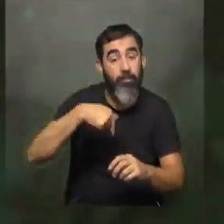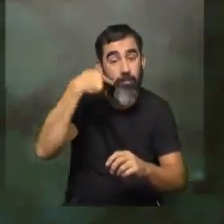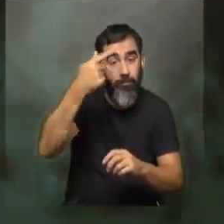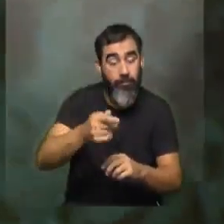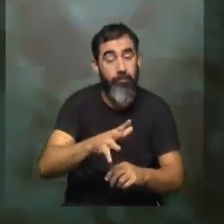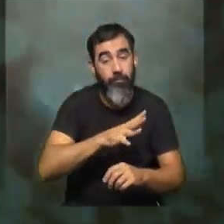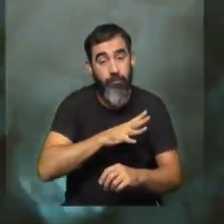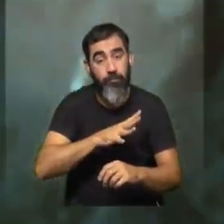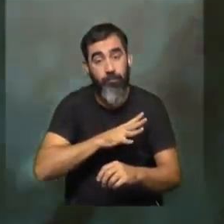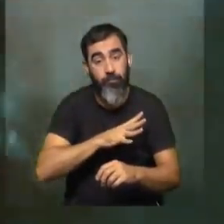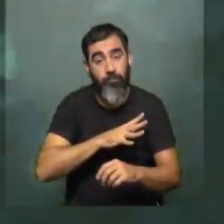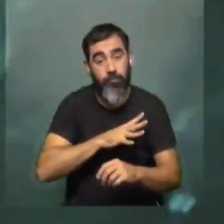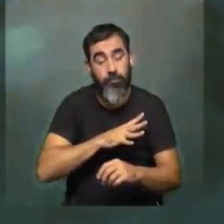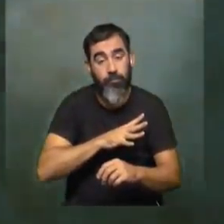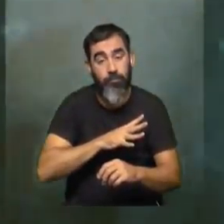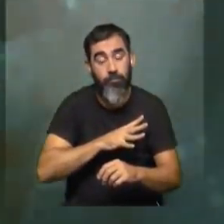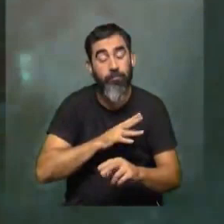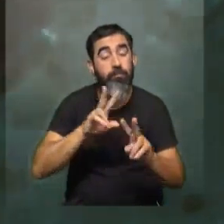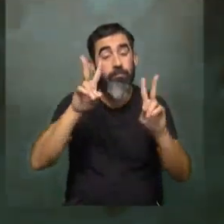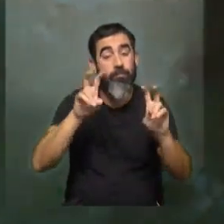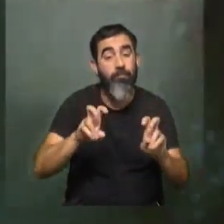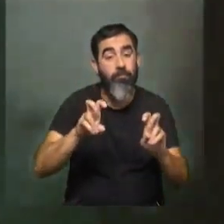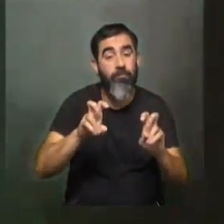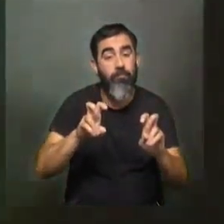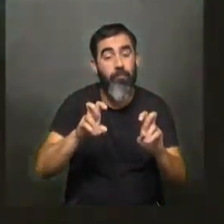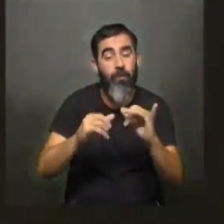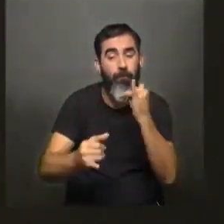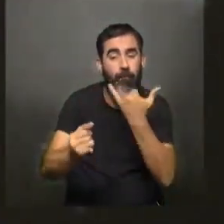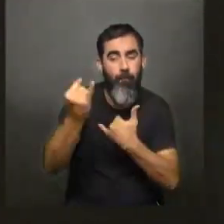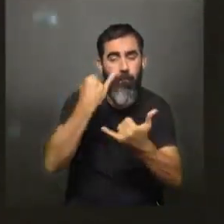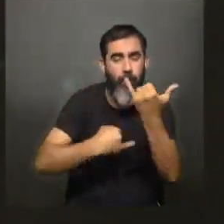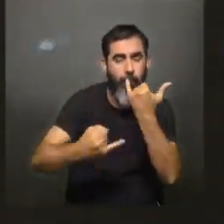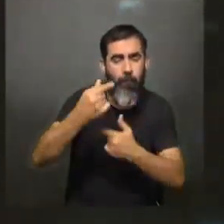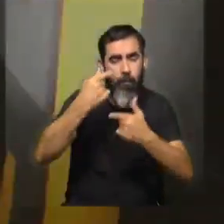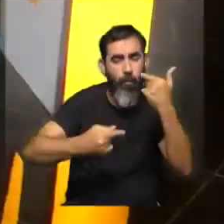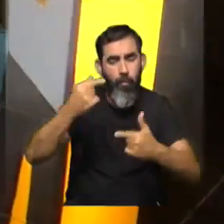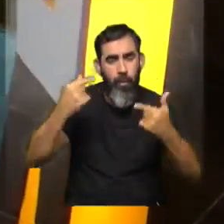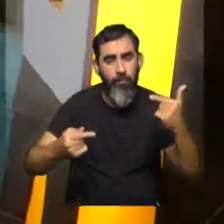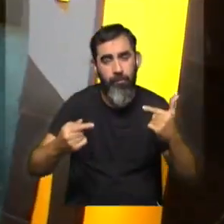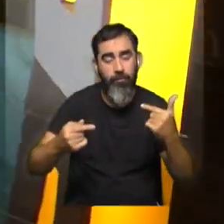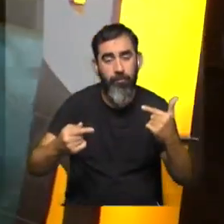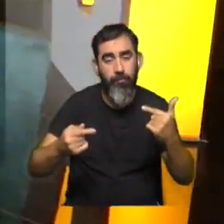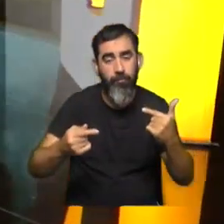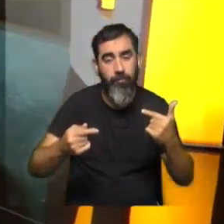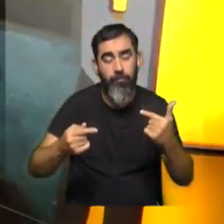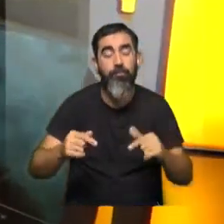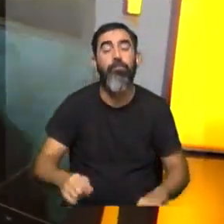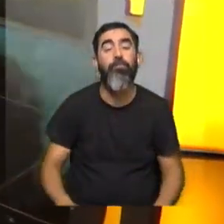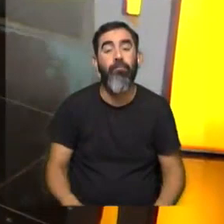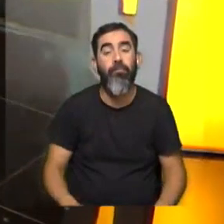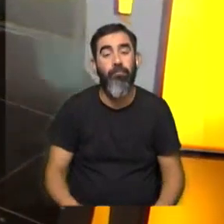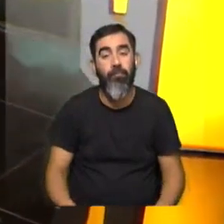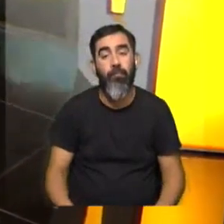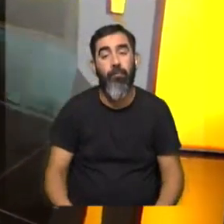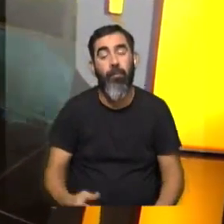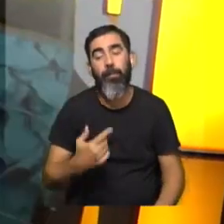genera un recorrido con una cantidad de información que se destaca de lo que uno puede encontrar habitualmente, porque no es